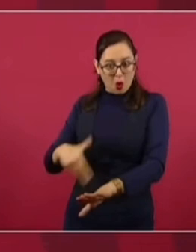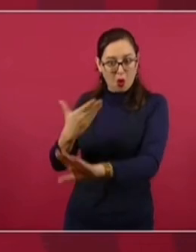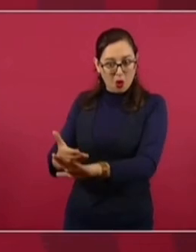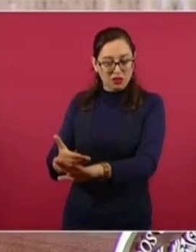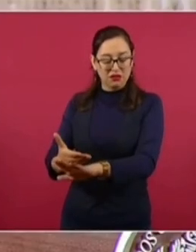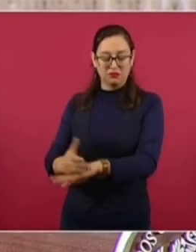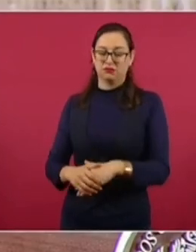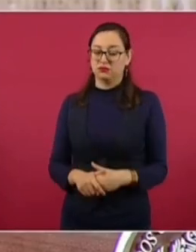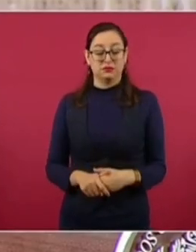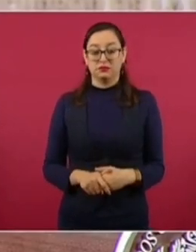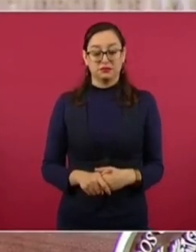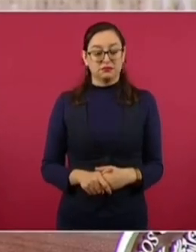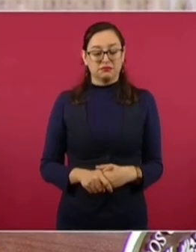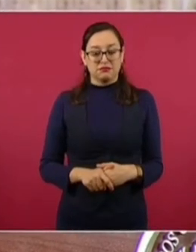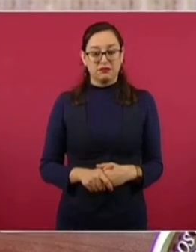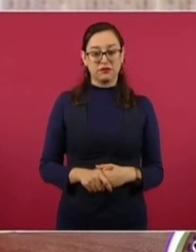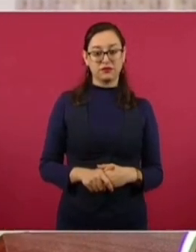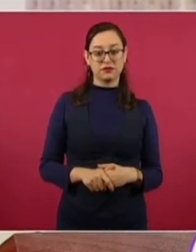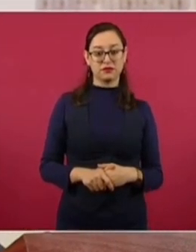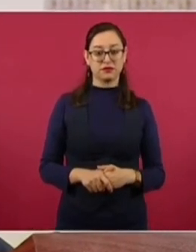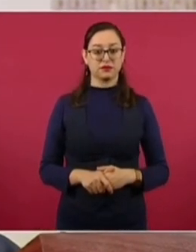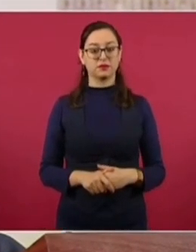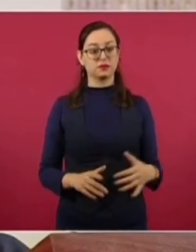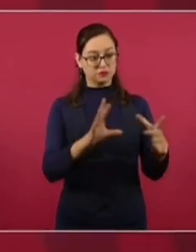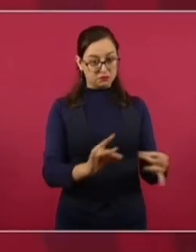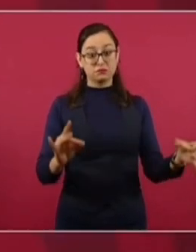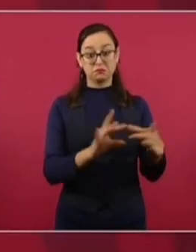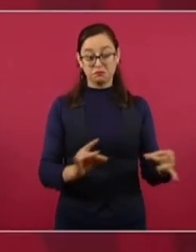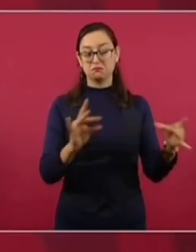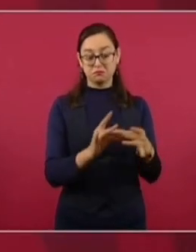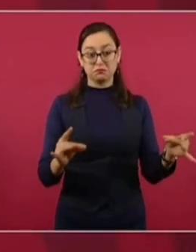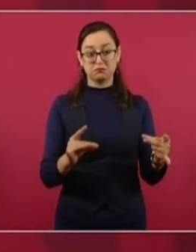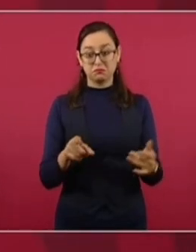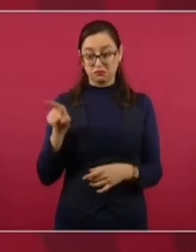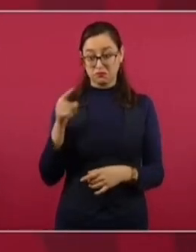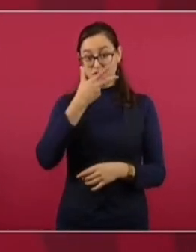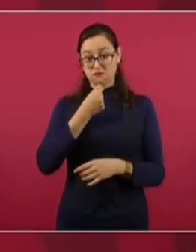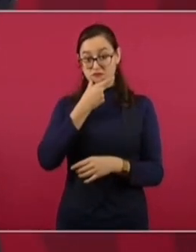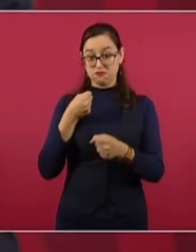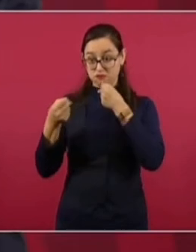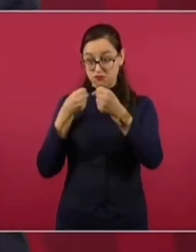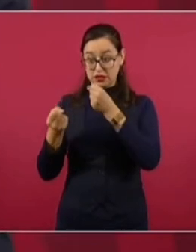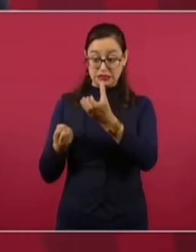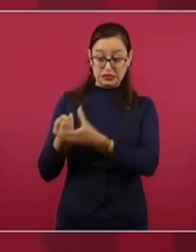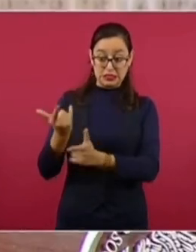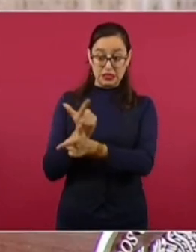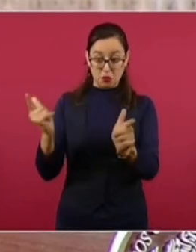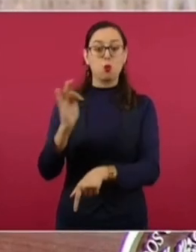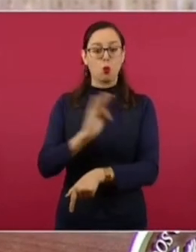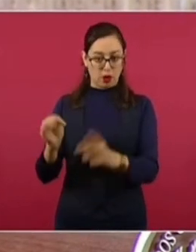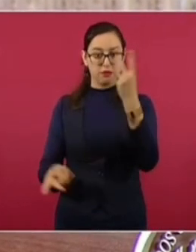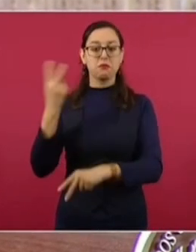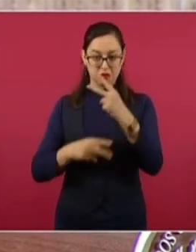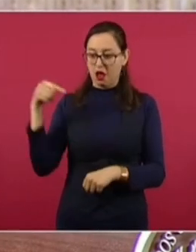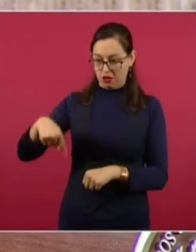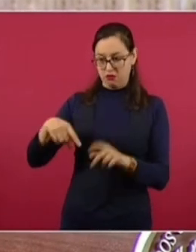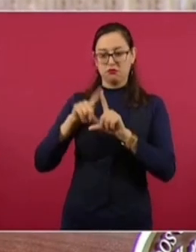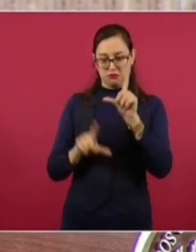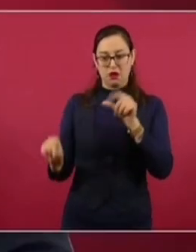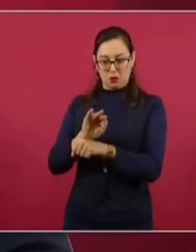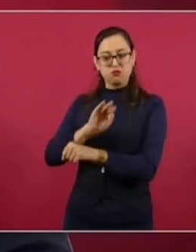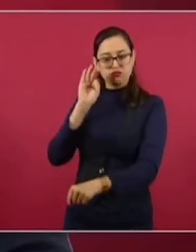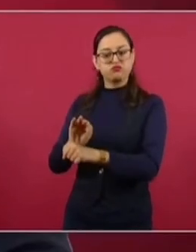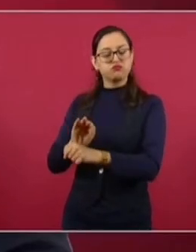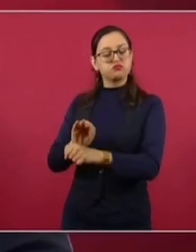que México ofrece la protección y el asilo